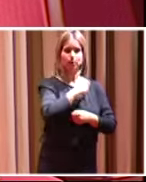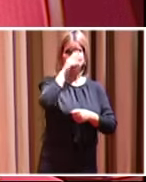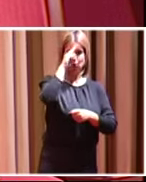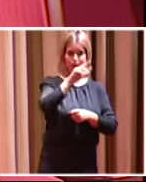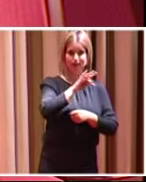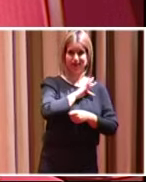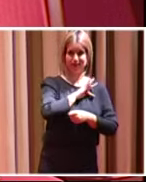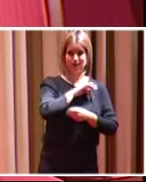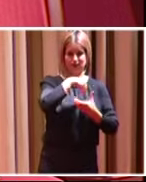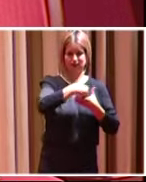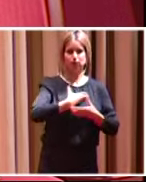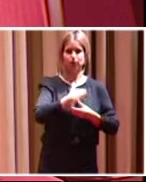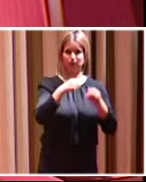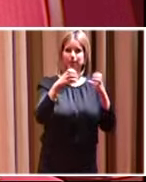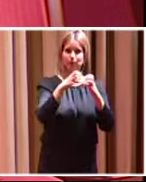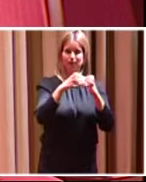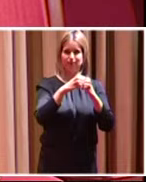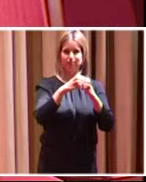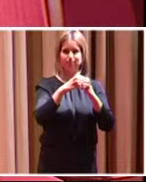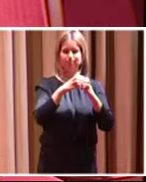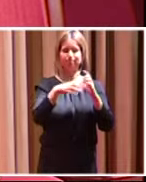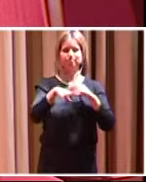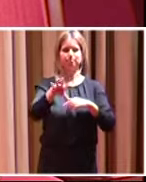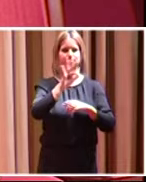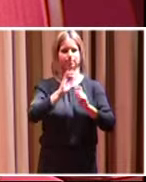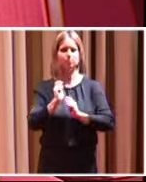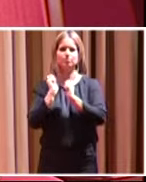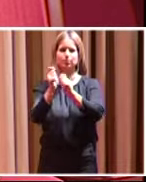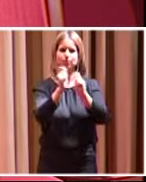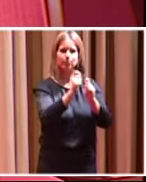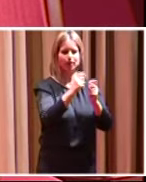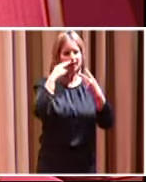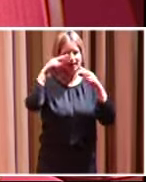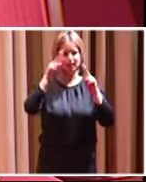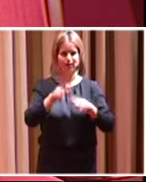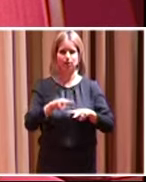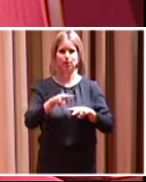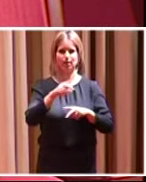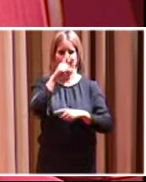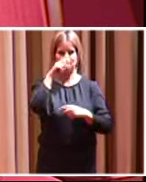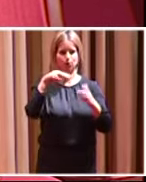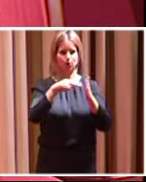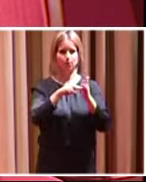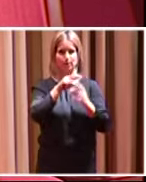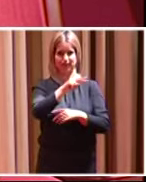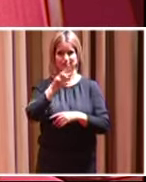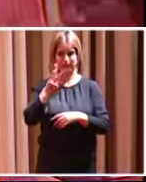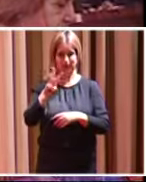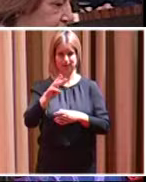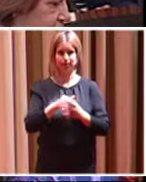y Distinciones del Ayuntamiento de Granada ha decidido otorgar los reconocimientos del año